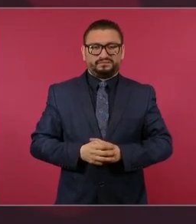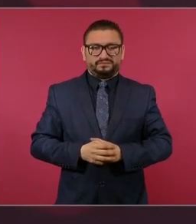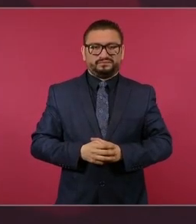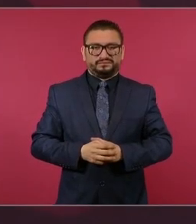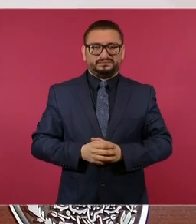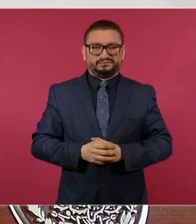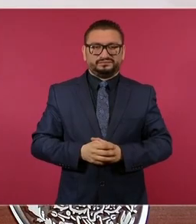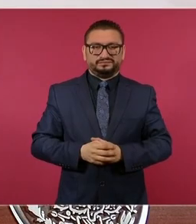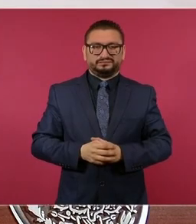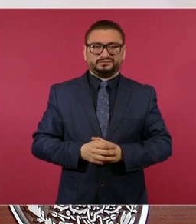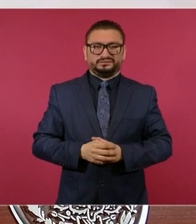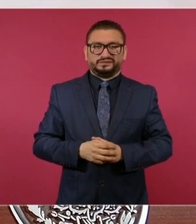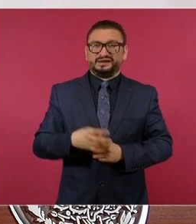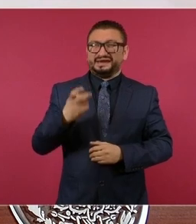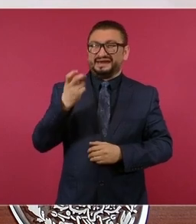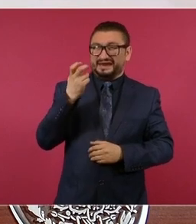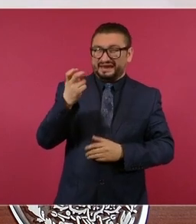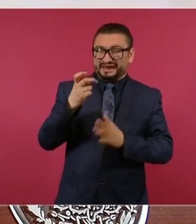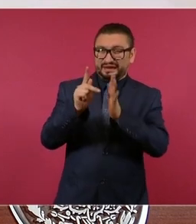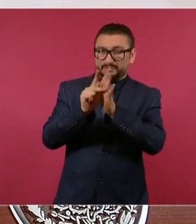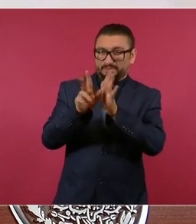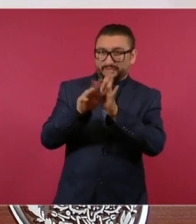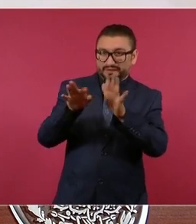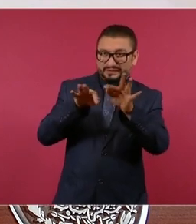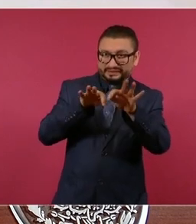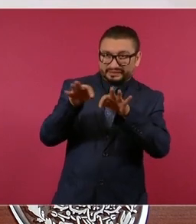Es más, no se le puede llamar a eso periodismo.